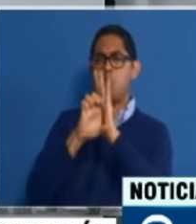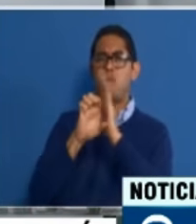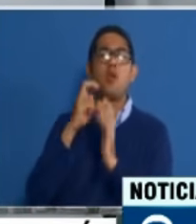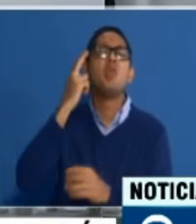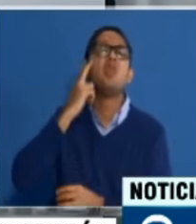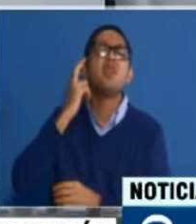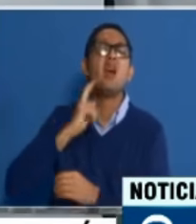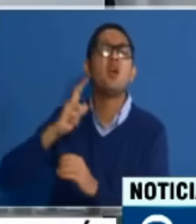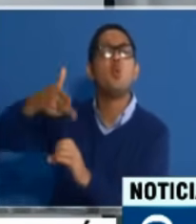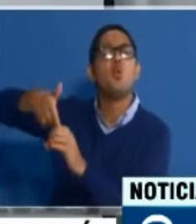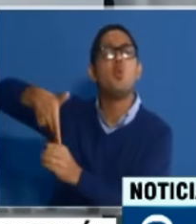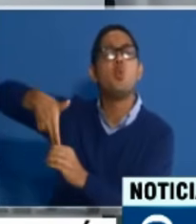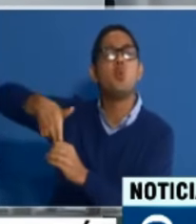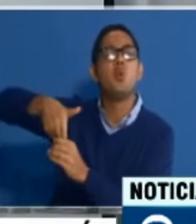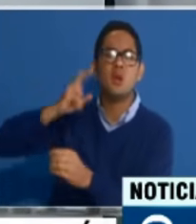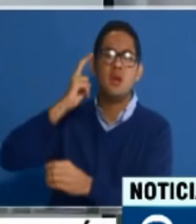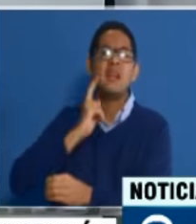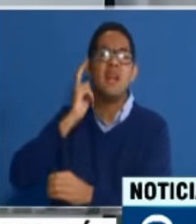ejemplo,